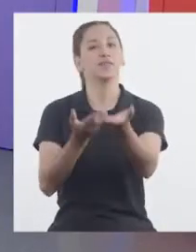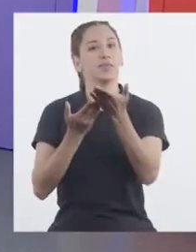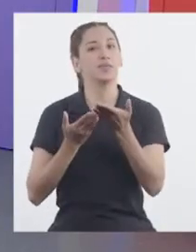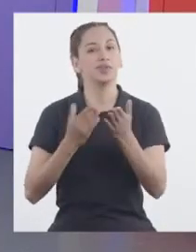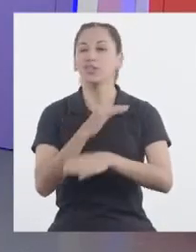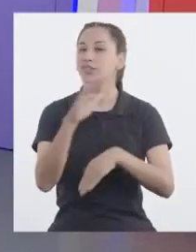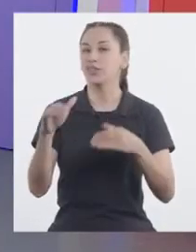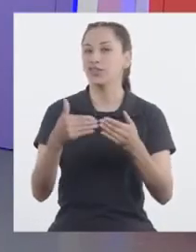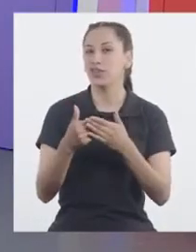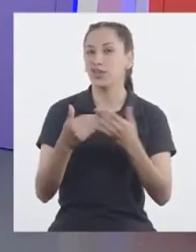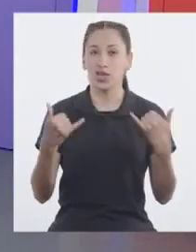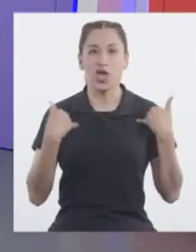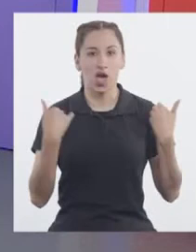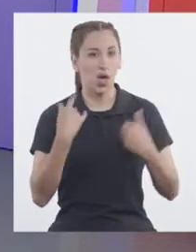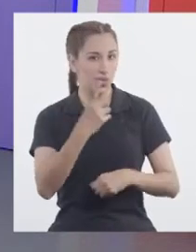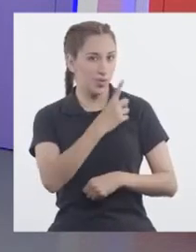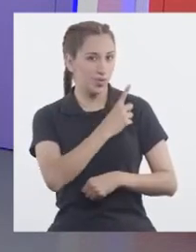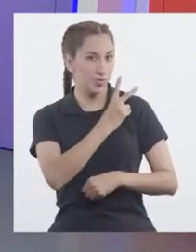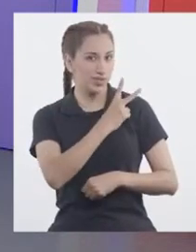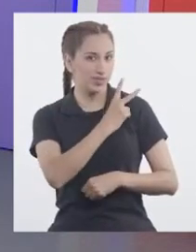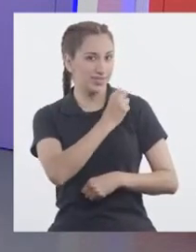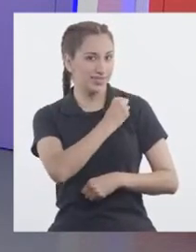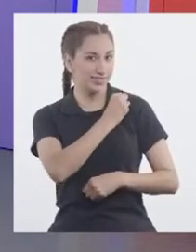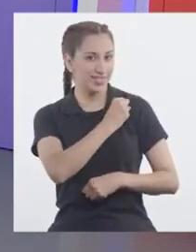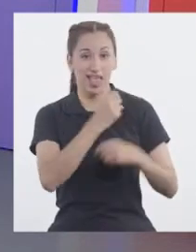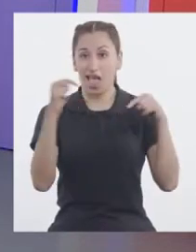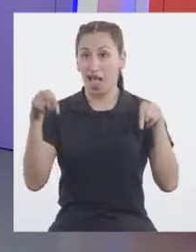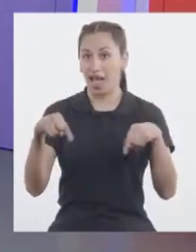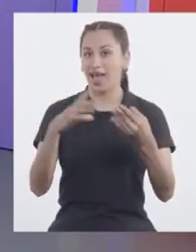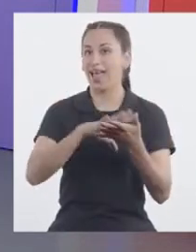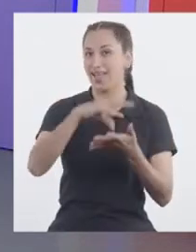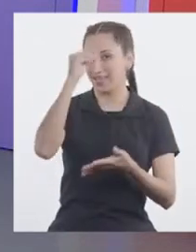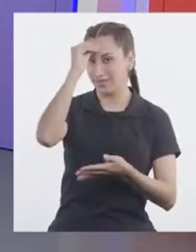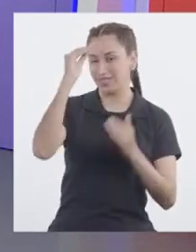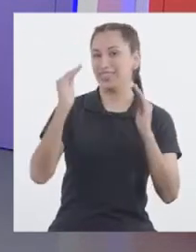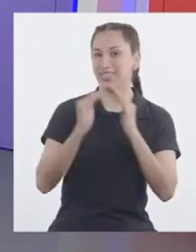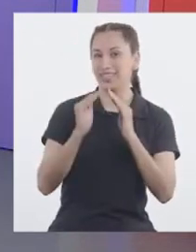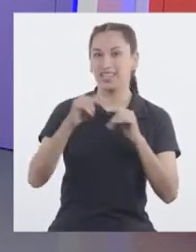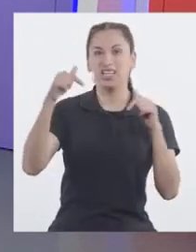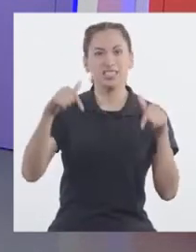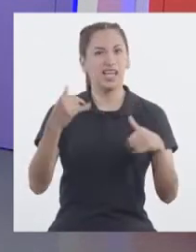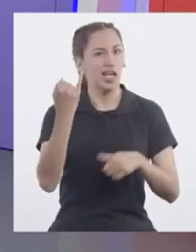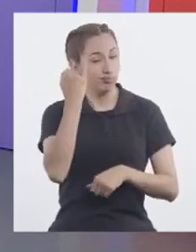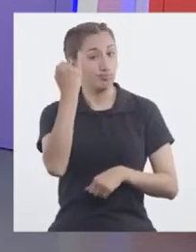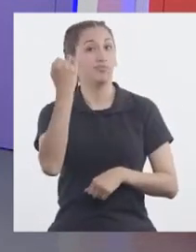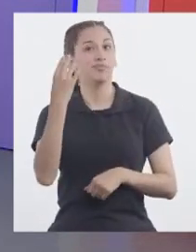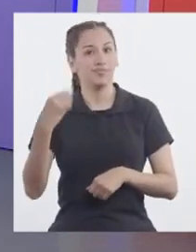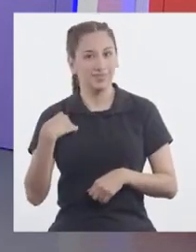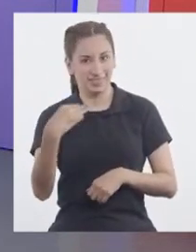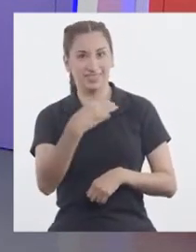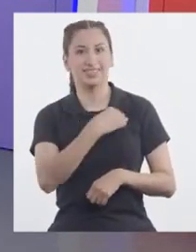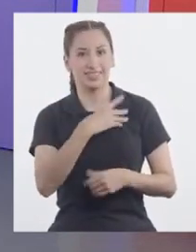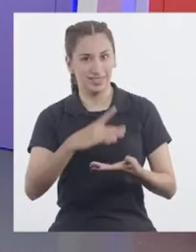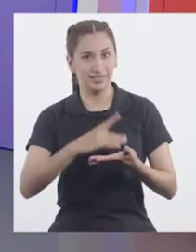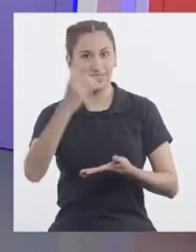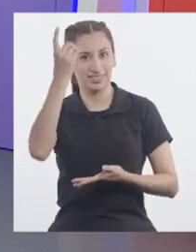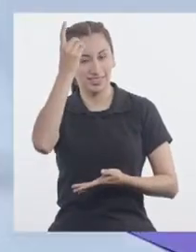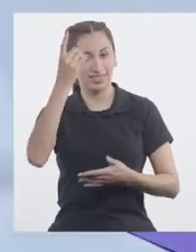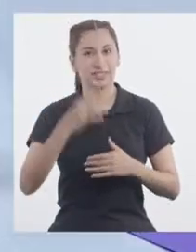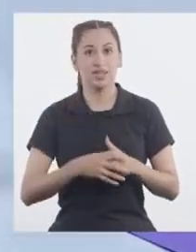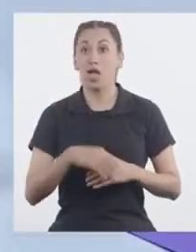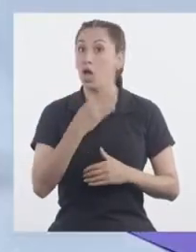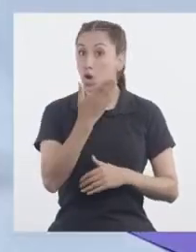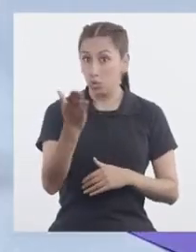Bienvenidas y bienvenidos, chicas y chicos de primero y segundo de secundaria a Aprendo en Casa. Esta es una iniciativa del Ministerio de